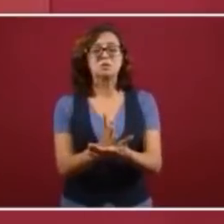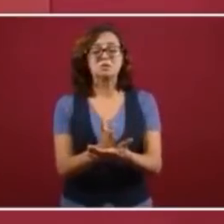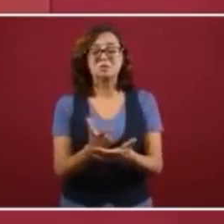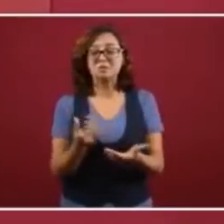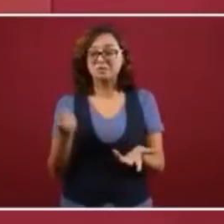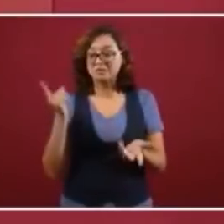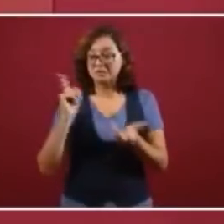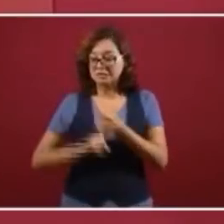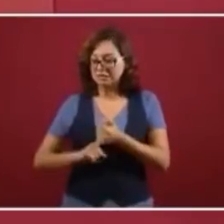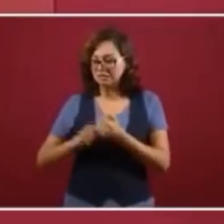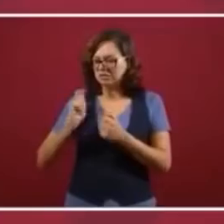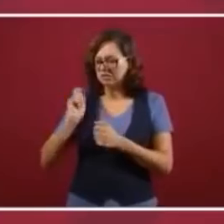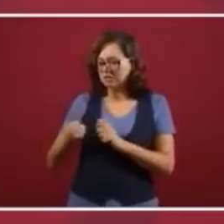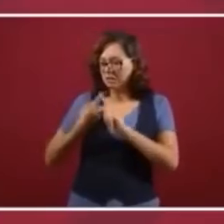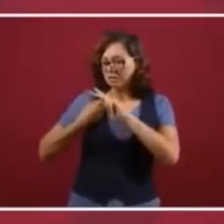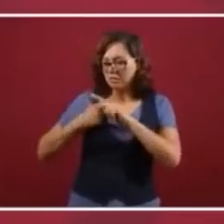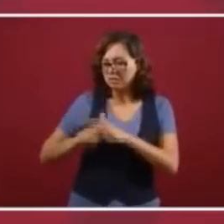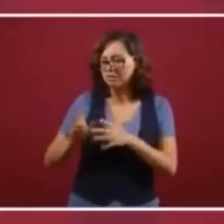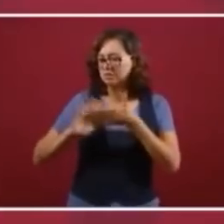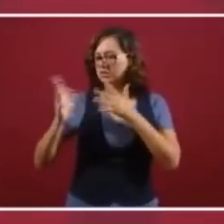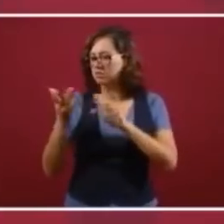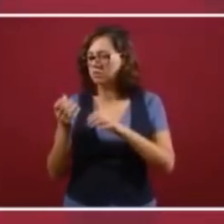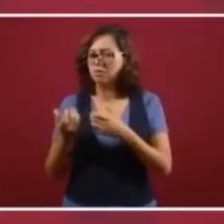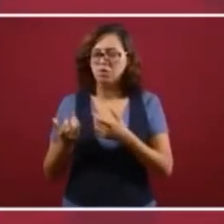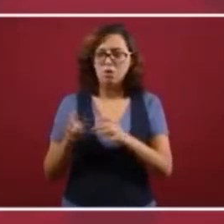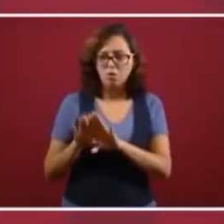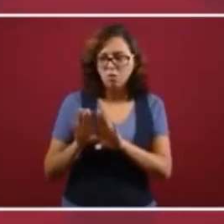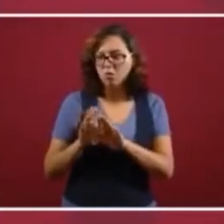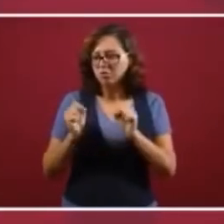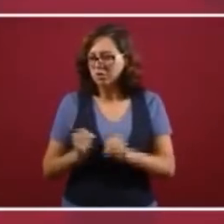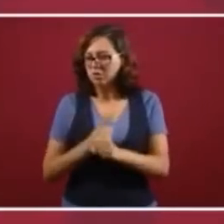y la violencia, sin tener